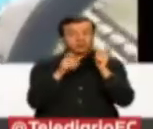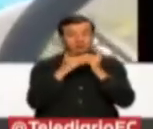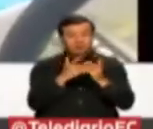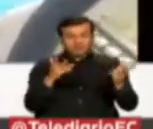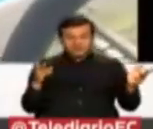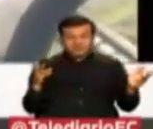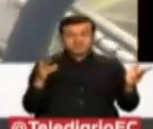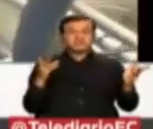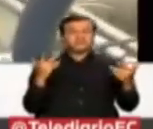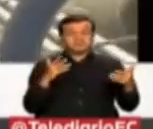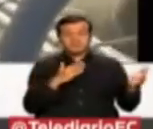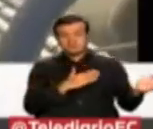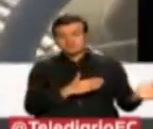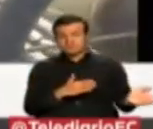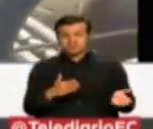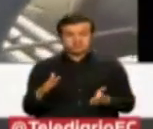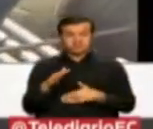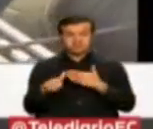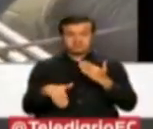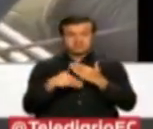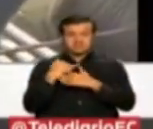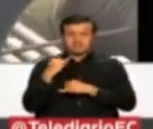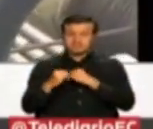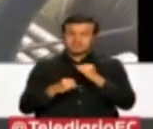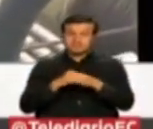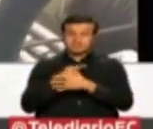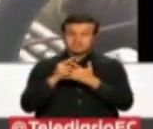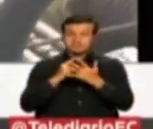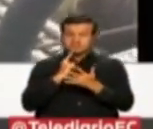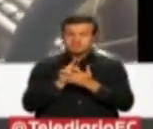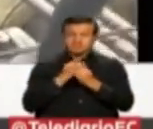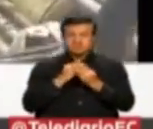en las instancias que estos instrumentos internacionales